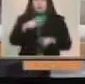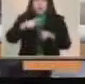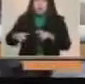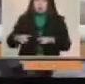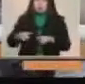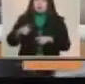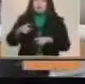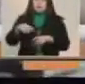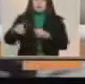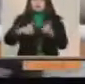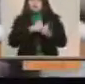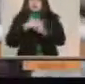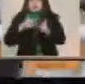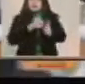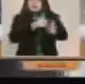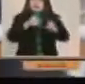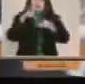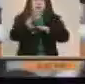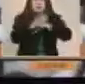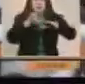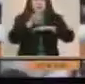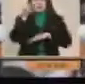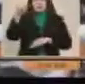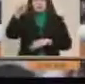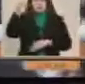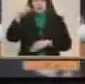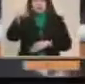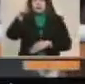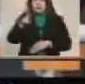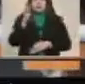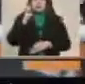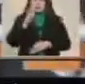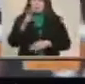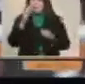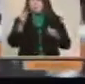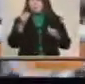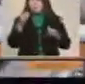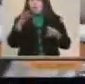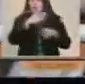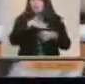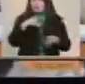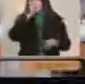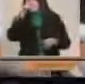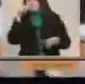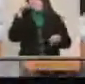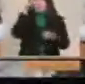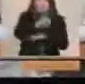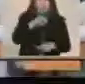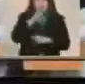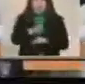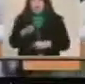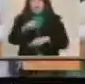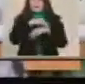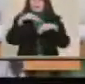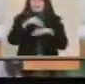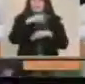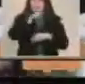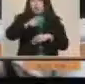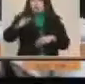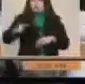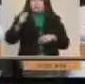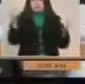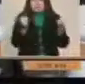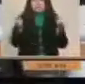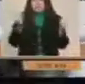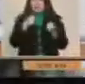ser víctima de esta persecución de parte del gobierno nacional y ya vemos cómo intentan interpelar no solamente a los estudiantes sino distintos miembros de la sociedad civil merideña y